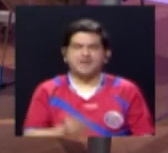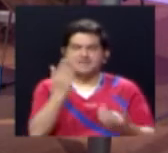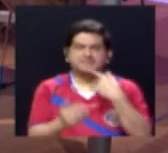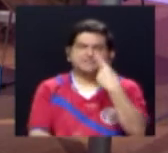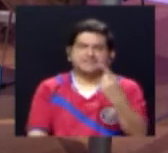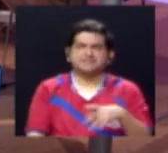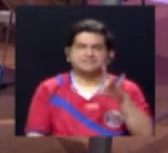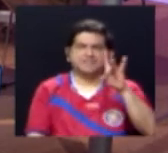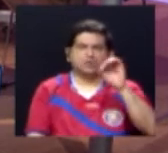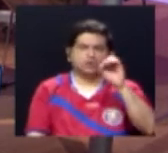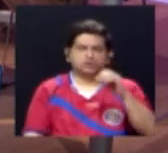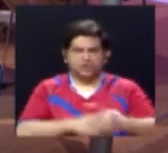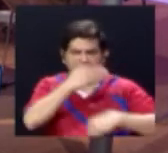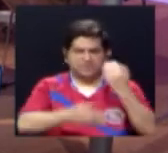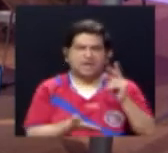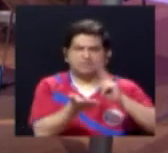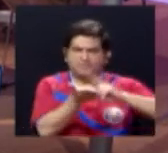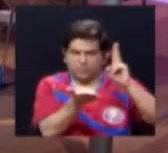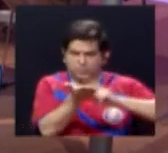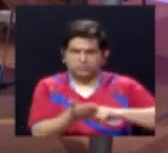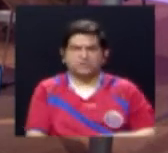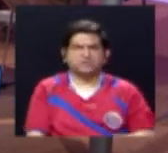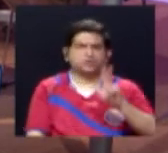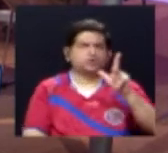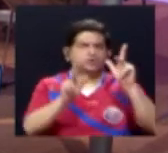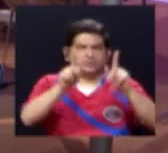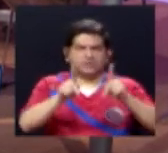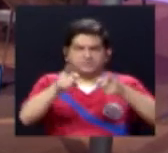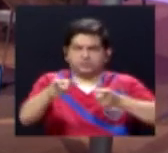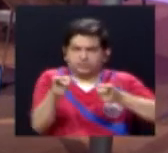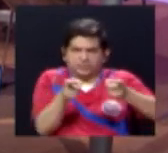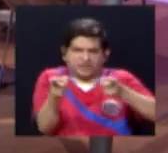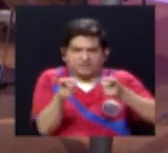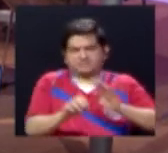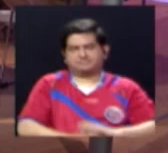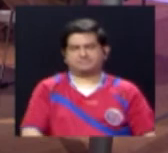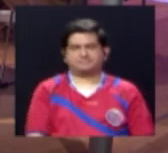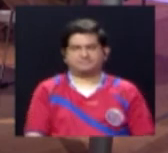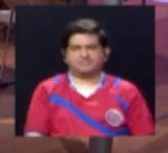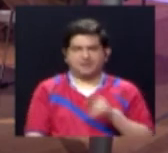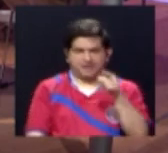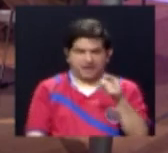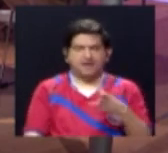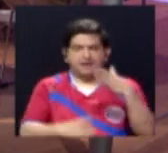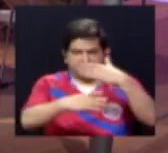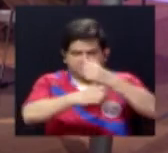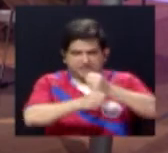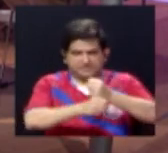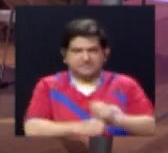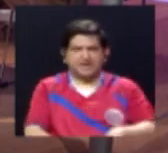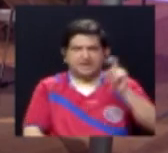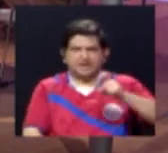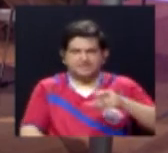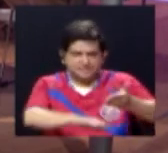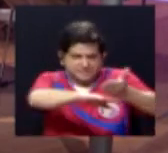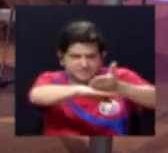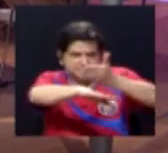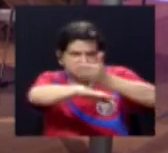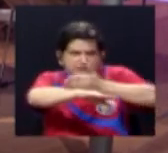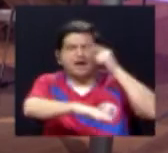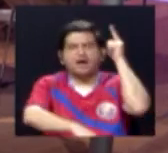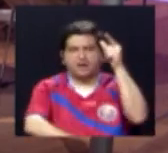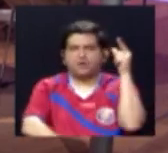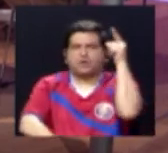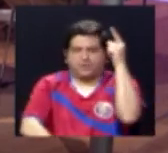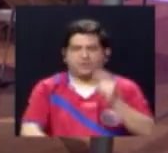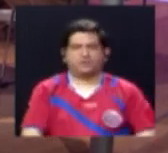80 procesos de contratación y hay tres personas administrativas que están haciendo eso hay que mejorarlo sin duda